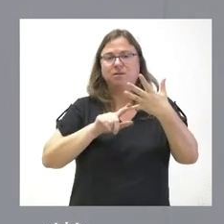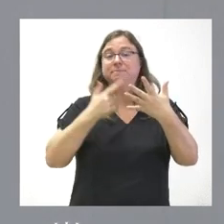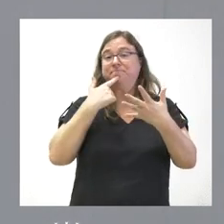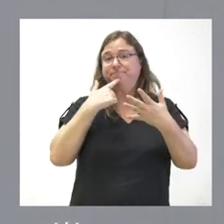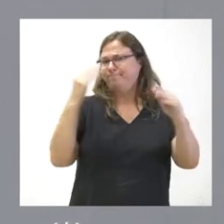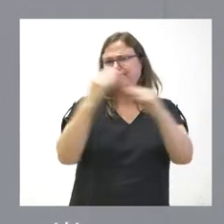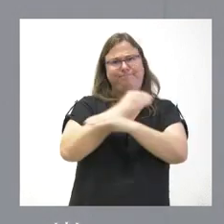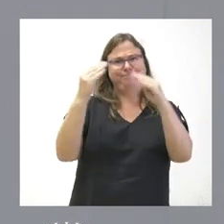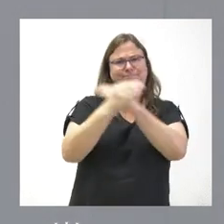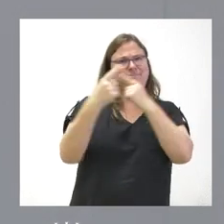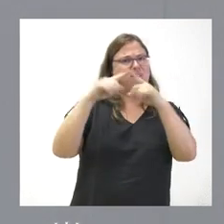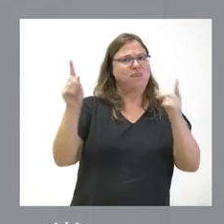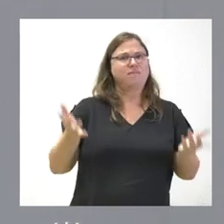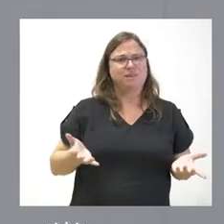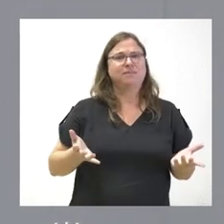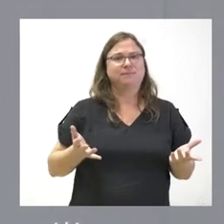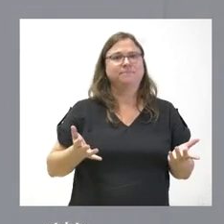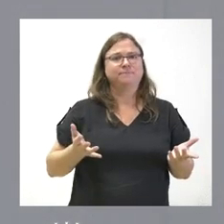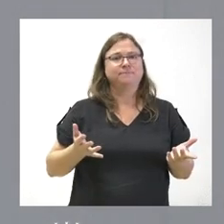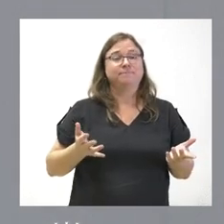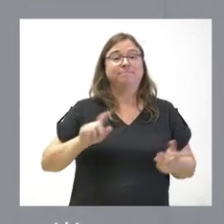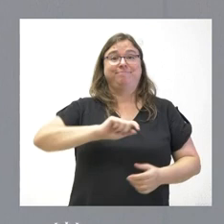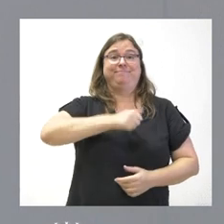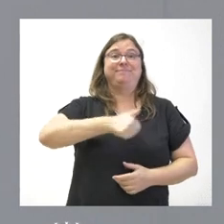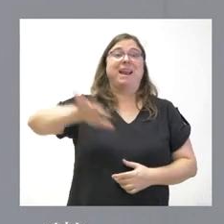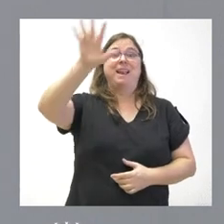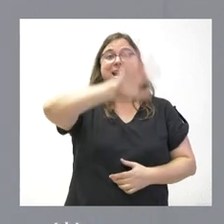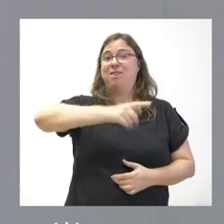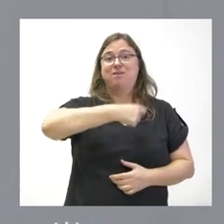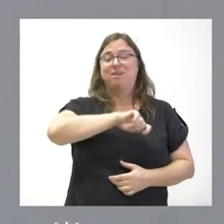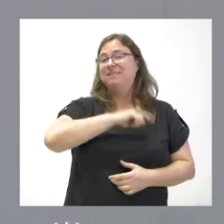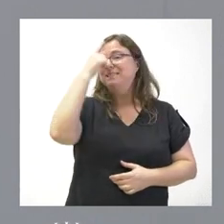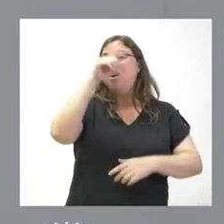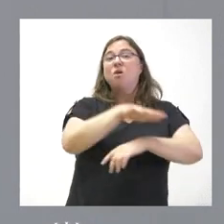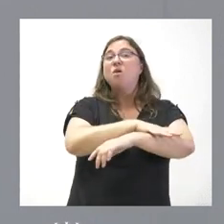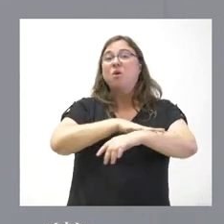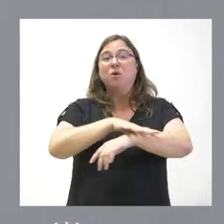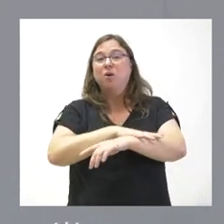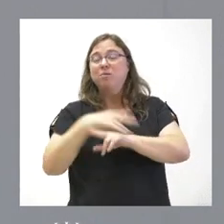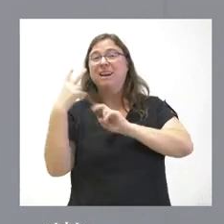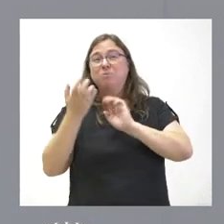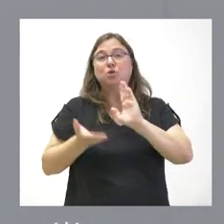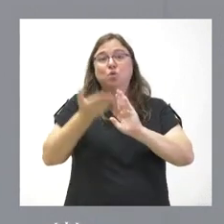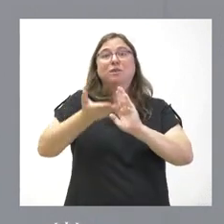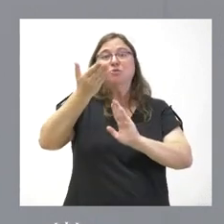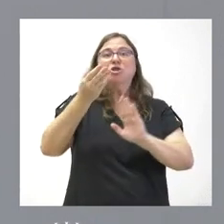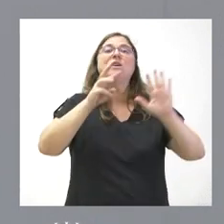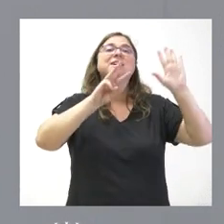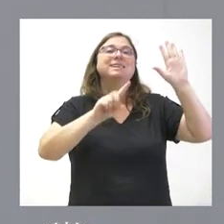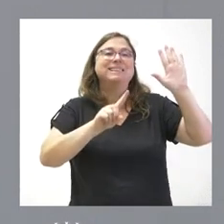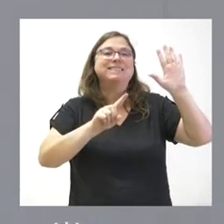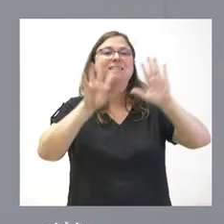claramente con que a nivel nacional saben ustedes que el gobierno en los últimos años ha subido los impuestos 69 veces